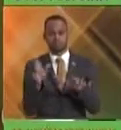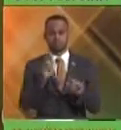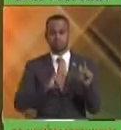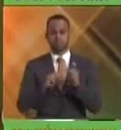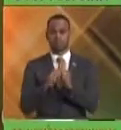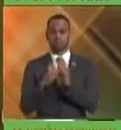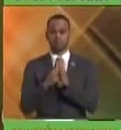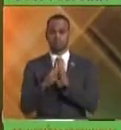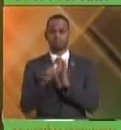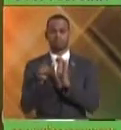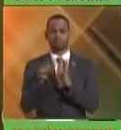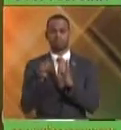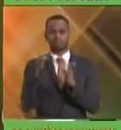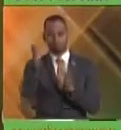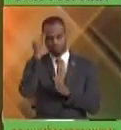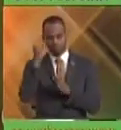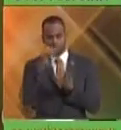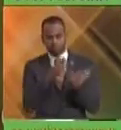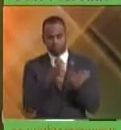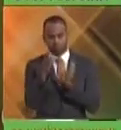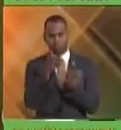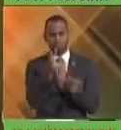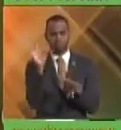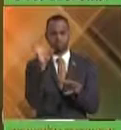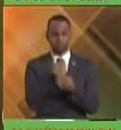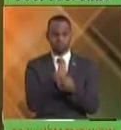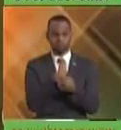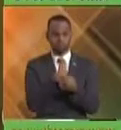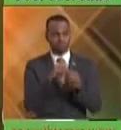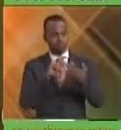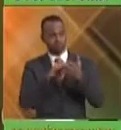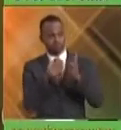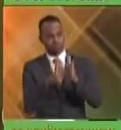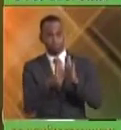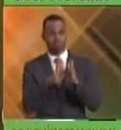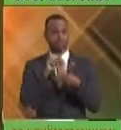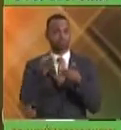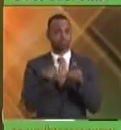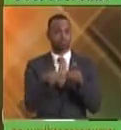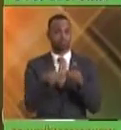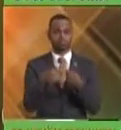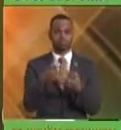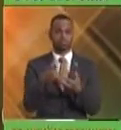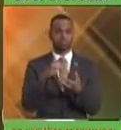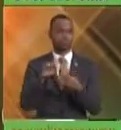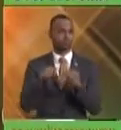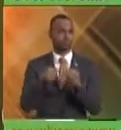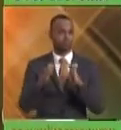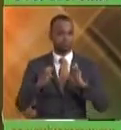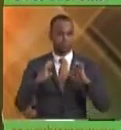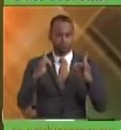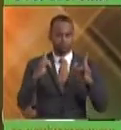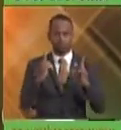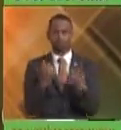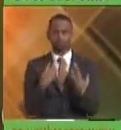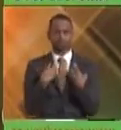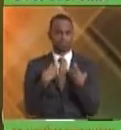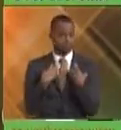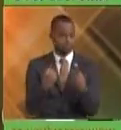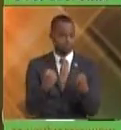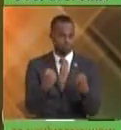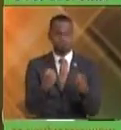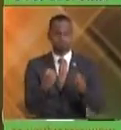con discapacidad cuando hablamos de iniciativas inclusivas estamos hablando de iniciativas inclusivas en temas de educación en temas de salud